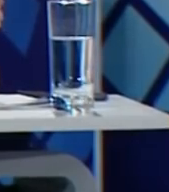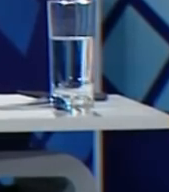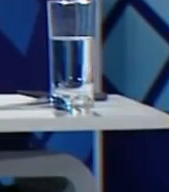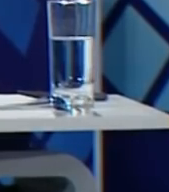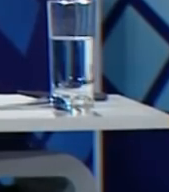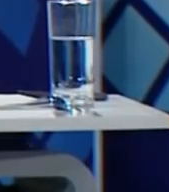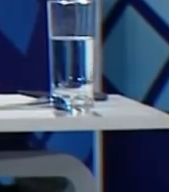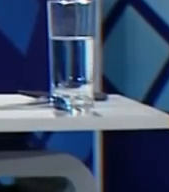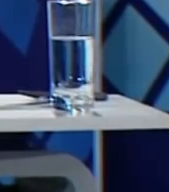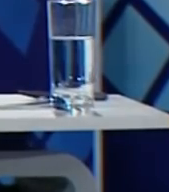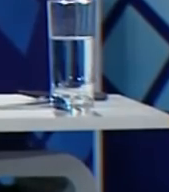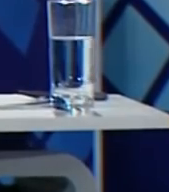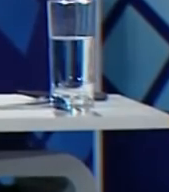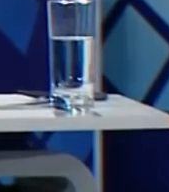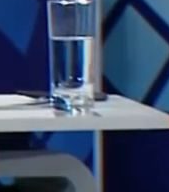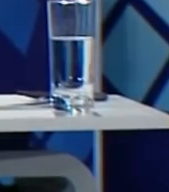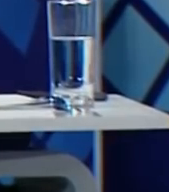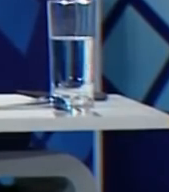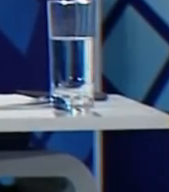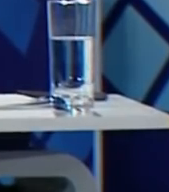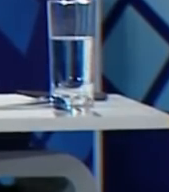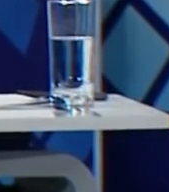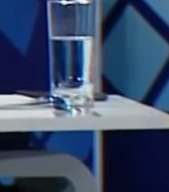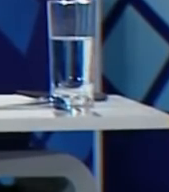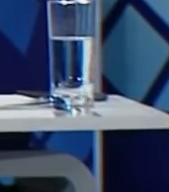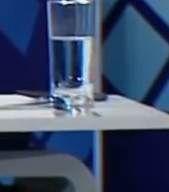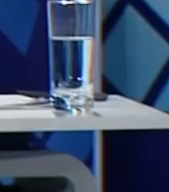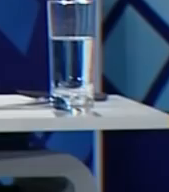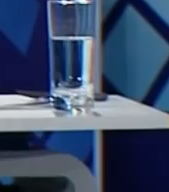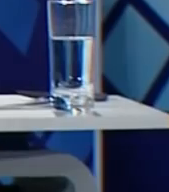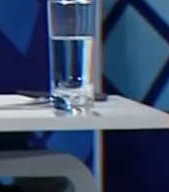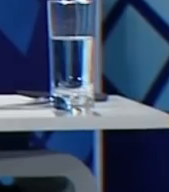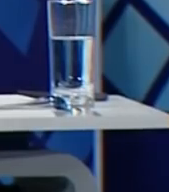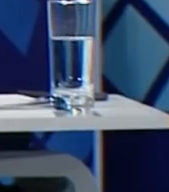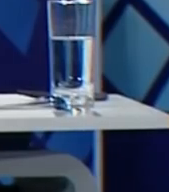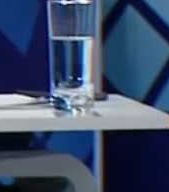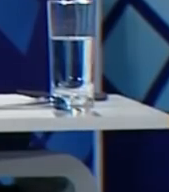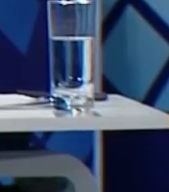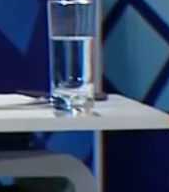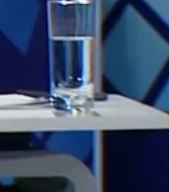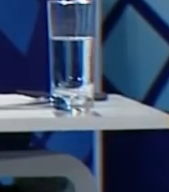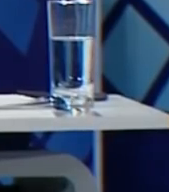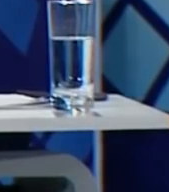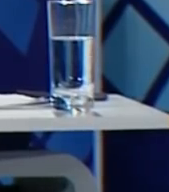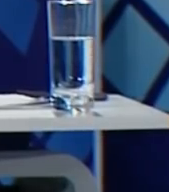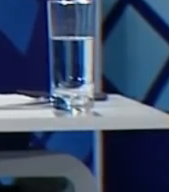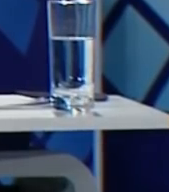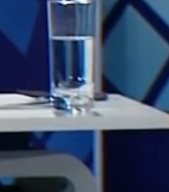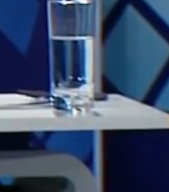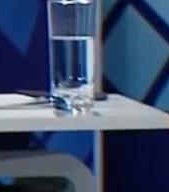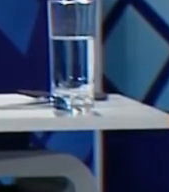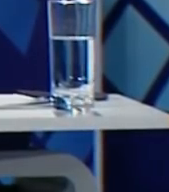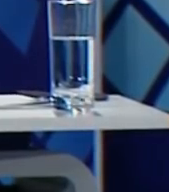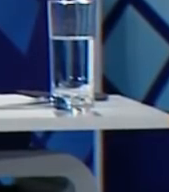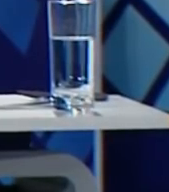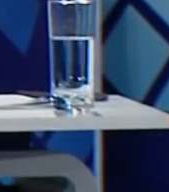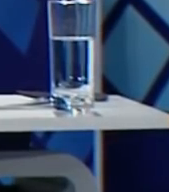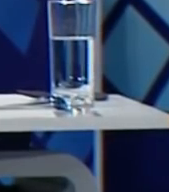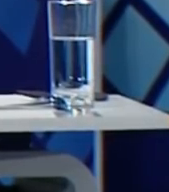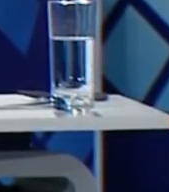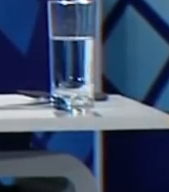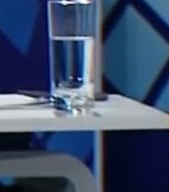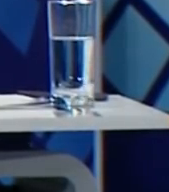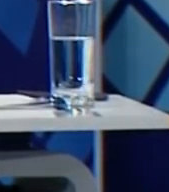oportunidad, esperemos, porque lo que más importa aquí es que la ciudadanía quede convencida si es que efectivamente hay propuestas, hay planes y hay